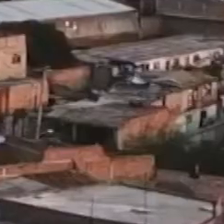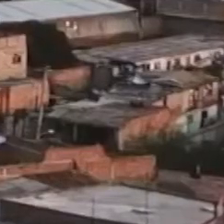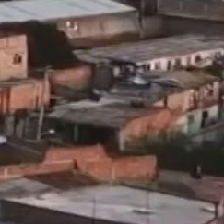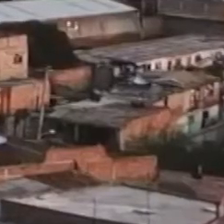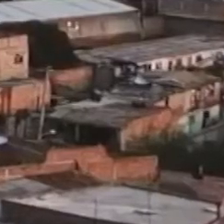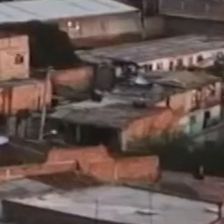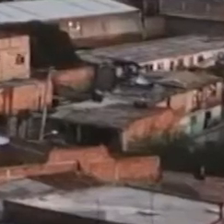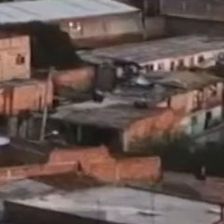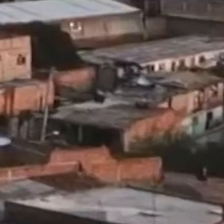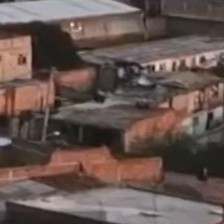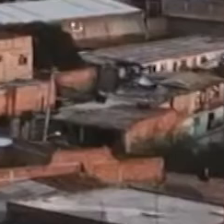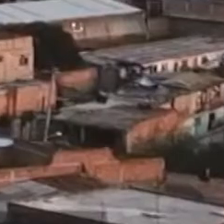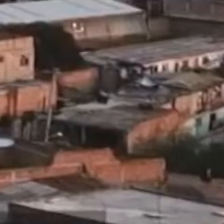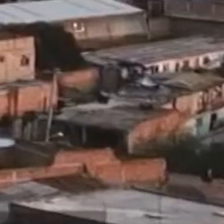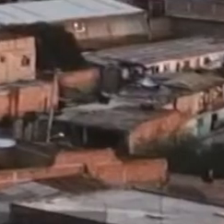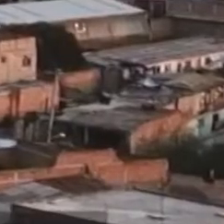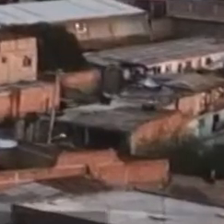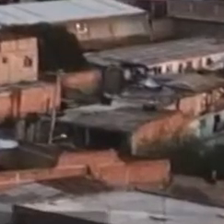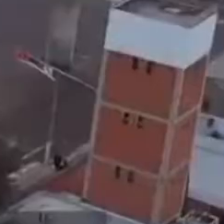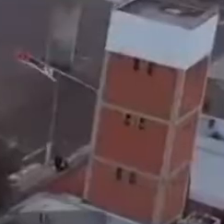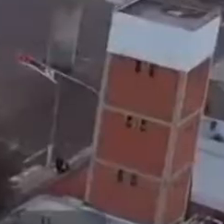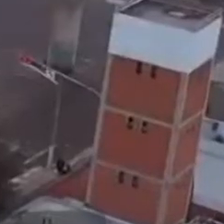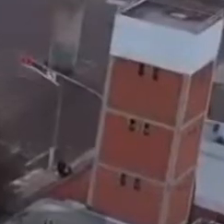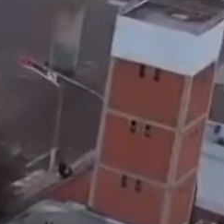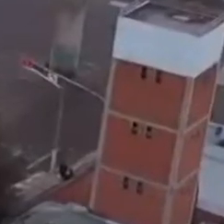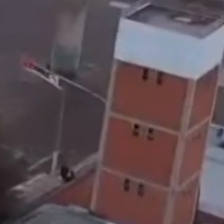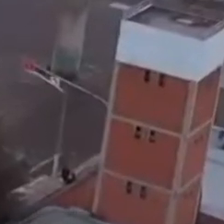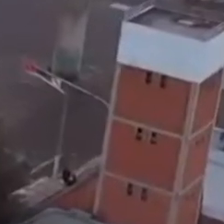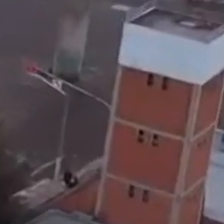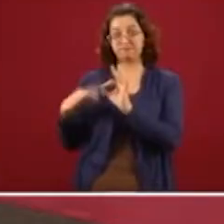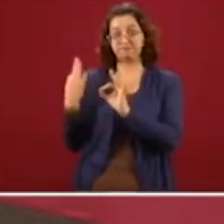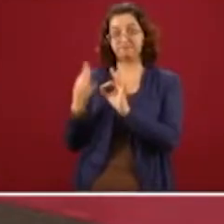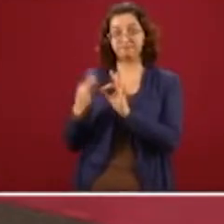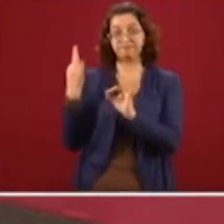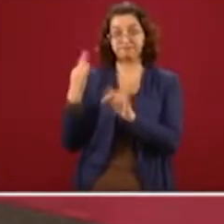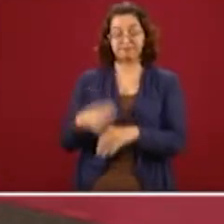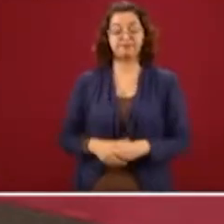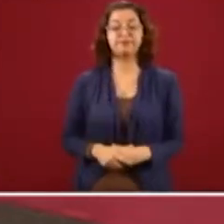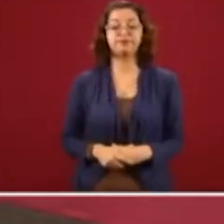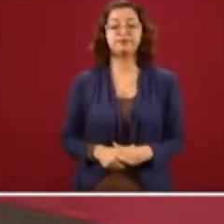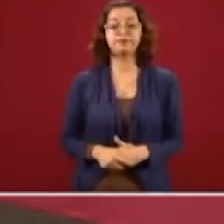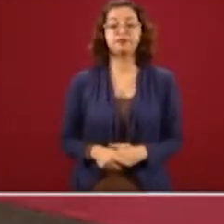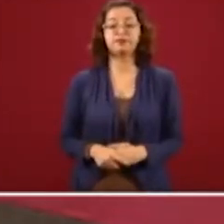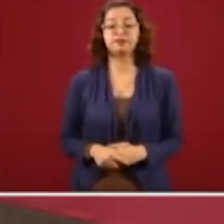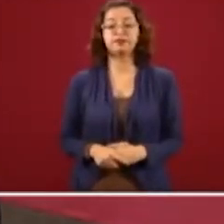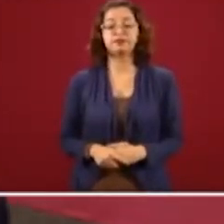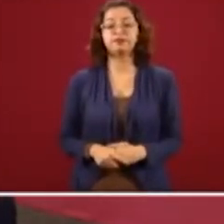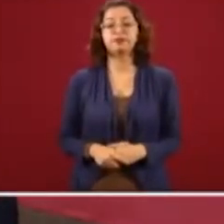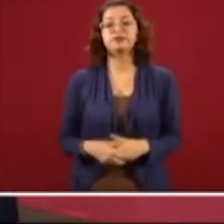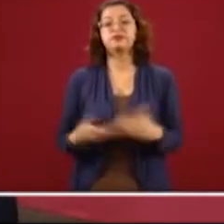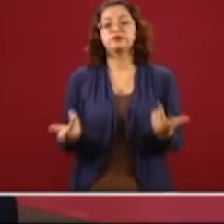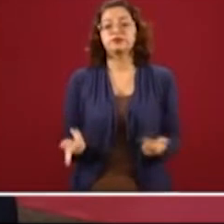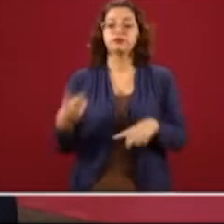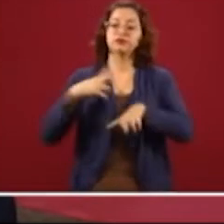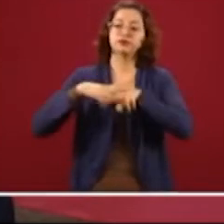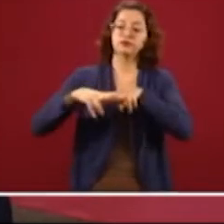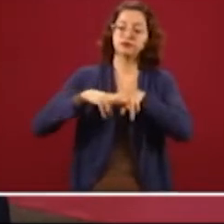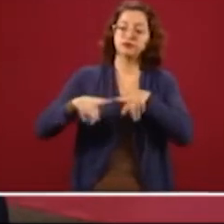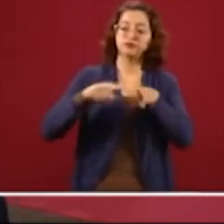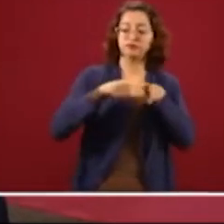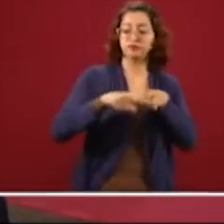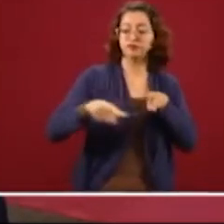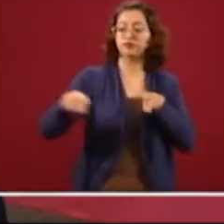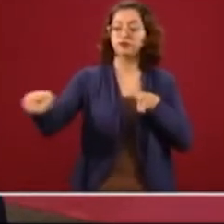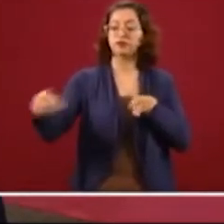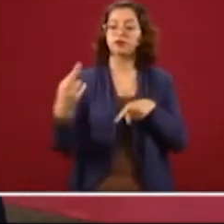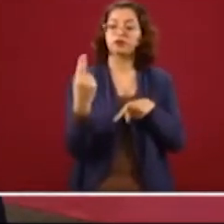infraestructura transporte diariamente a 233 mil pasajeros. Esta línea tiene una longitud de